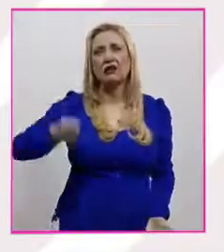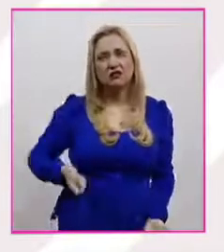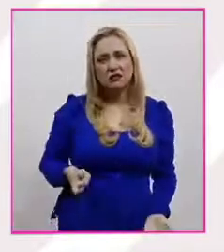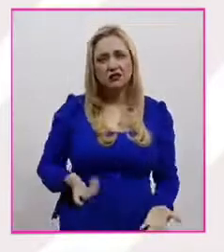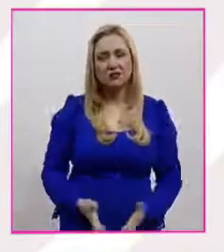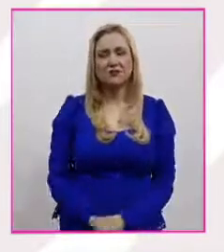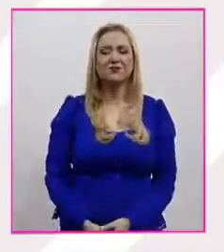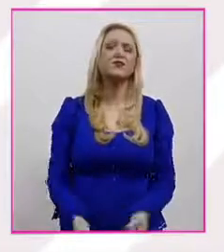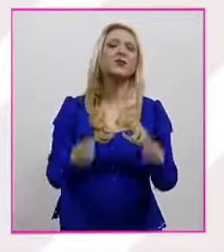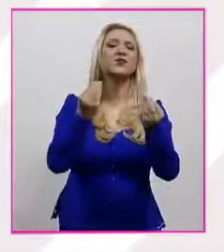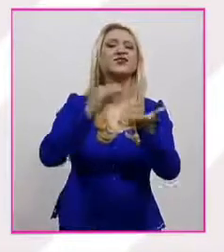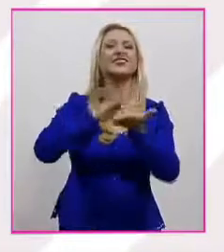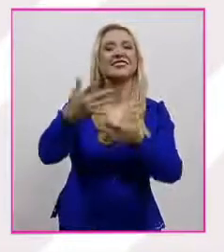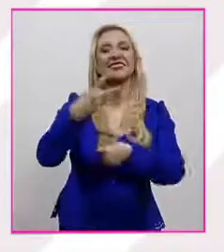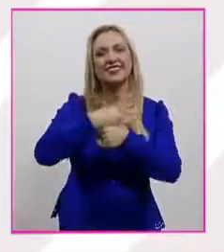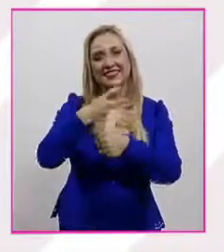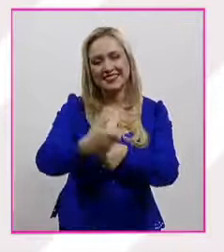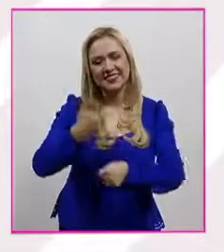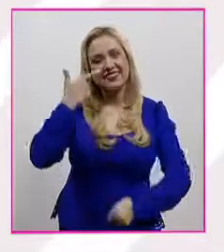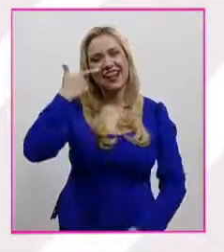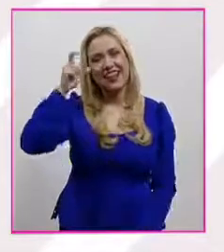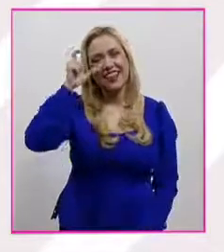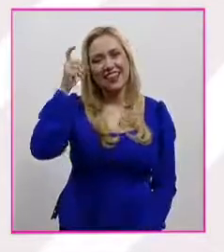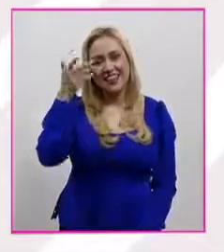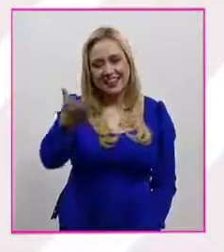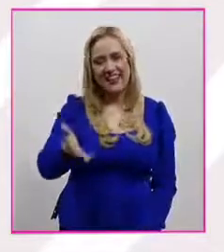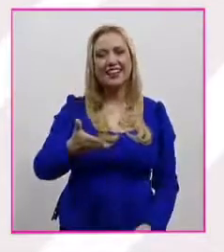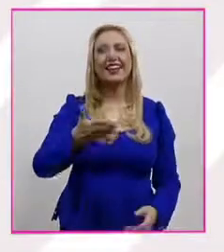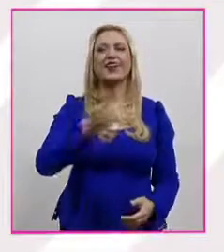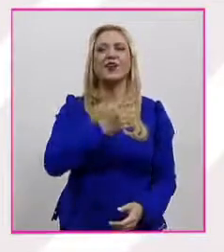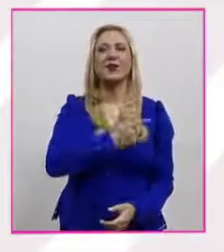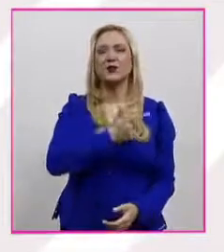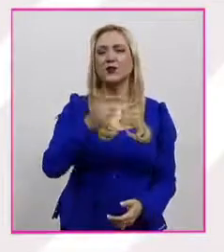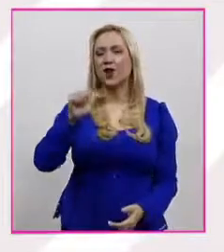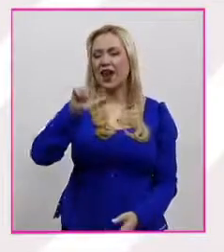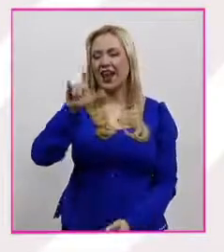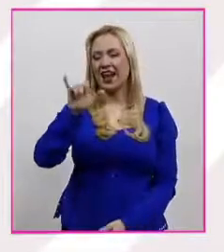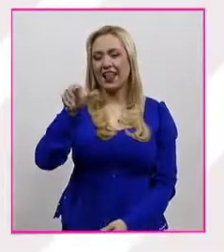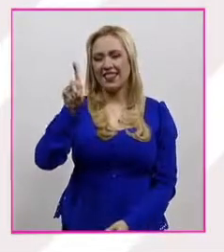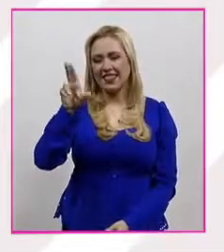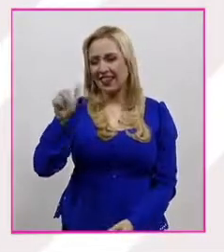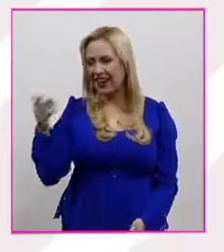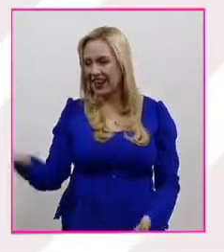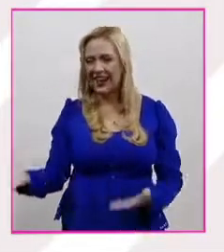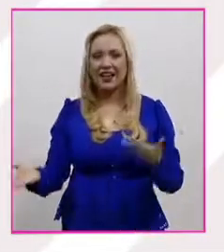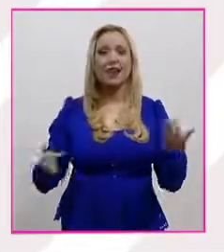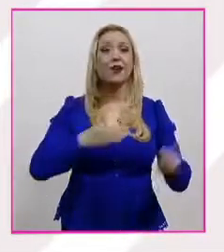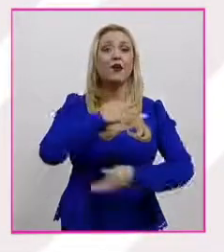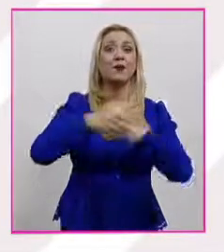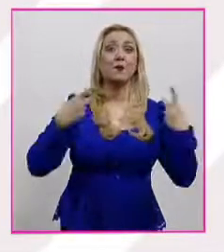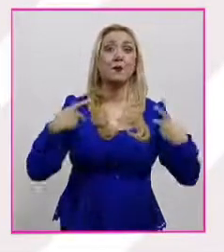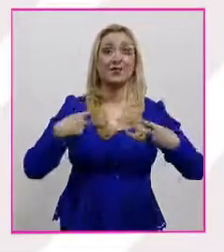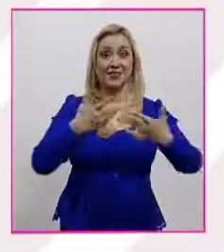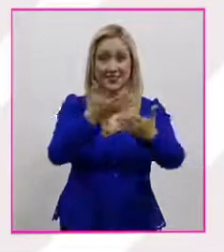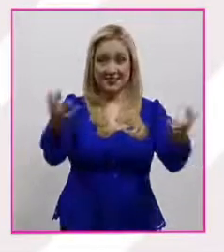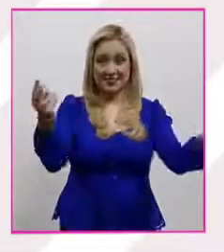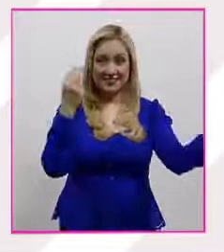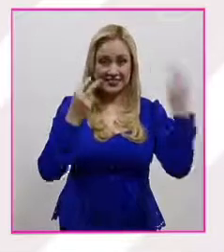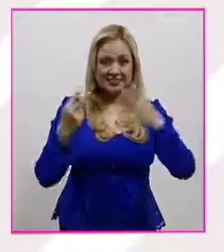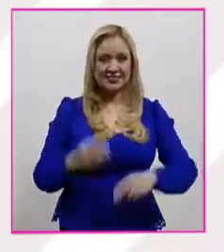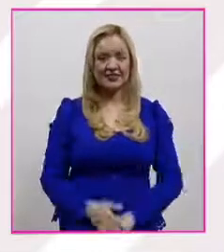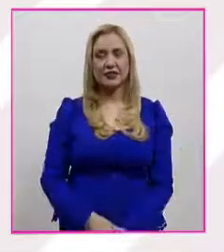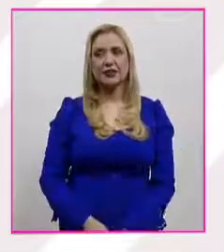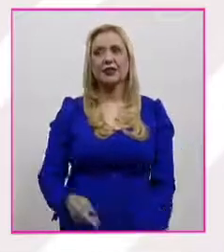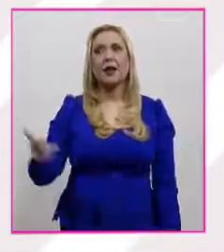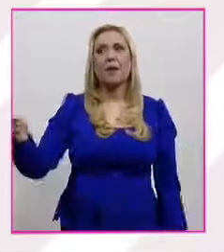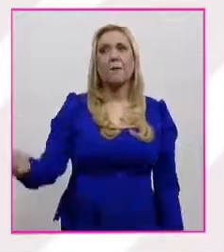Bueno, muchas gracias por la invitación, Geraldina. Un gusto estar aquí contigo y con Alejandra y con todo tu auditorio. Es una gran pregunta la que